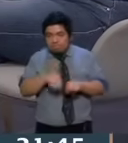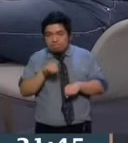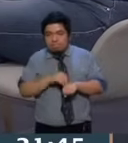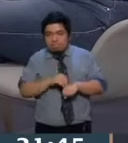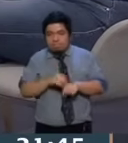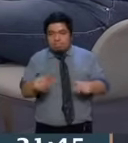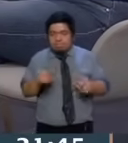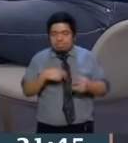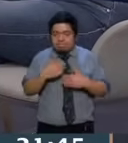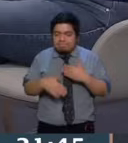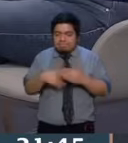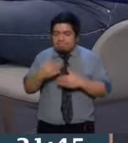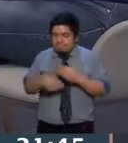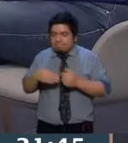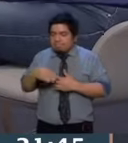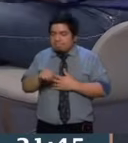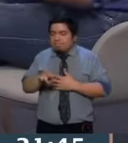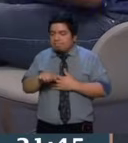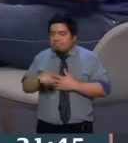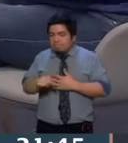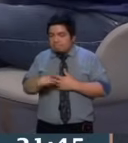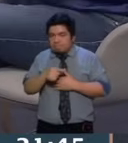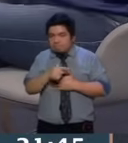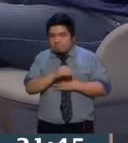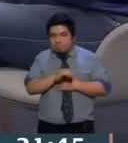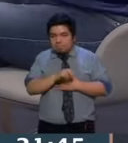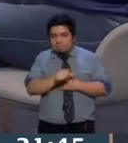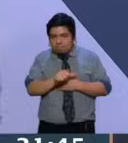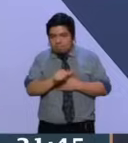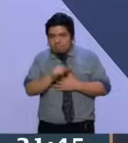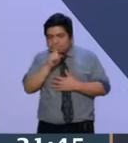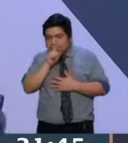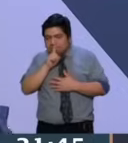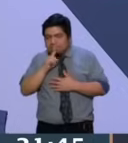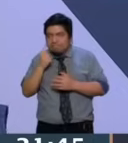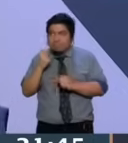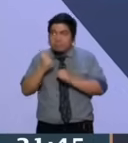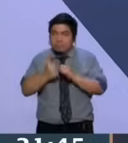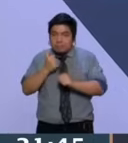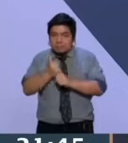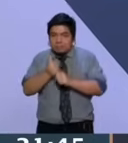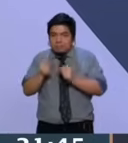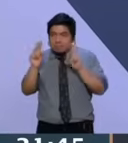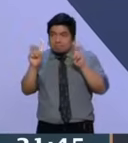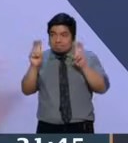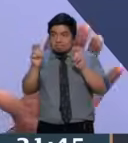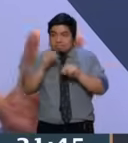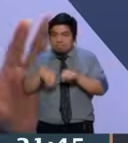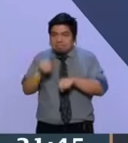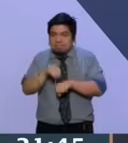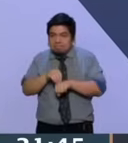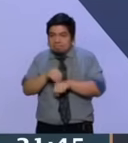solo dice es que una se tiene que constante de regular. Morena, justo lo que decía Sofía, Sí, ¿no? esto es una falsedad, Se tardaron perdón. más de un año en instalar, pues lo que dice Ana